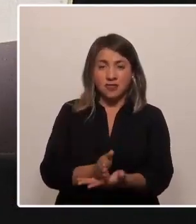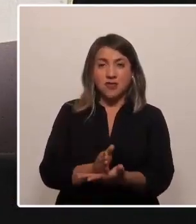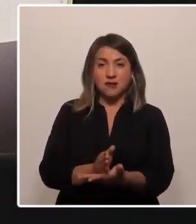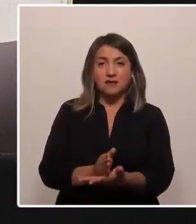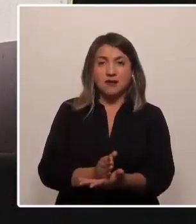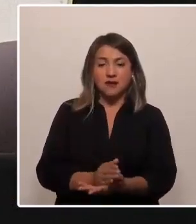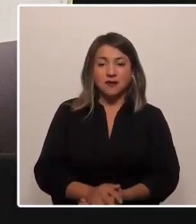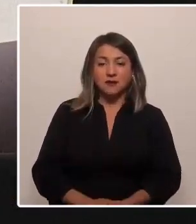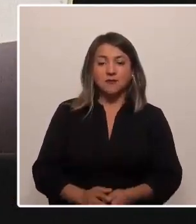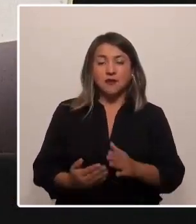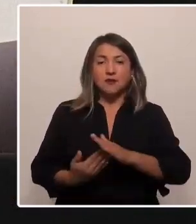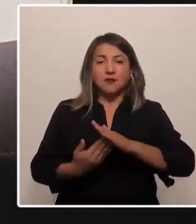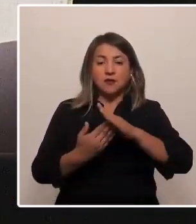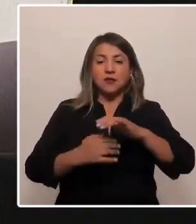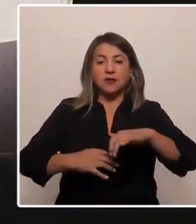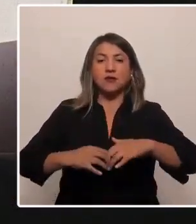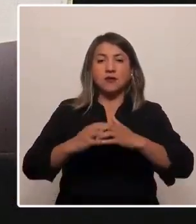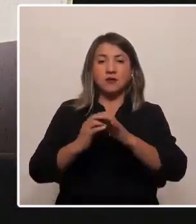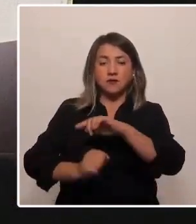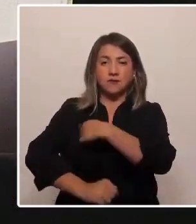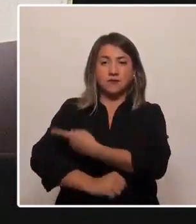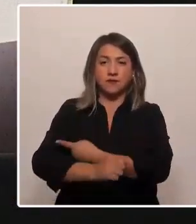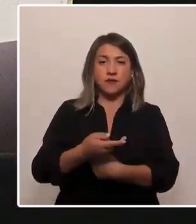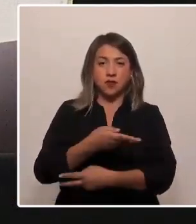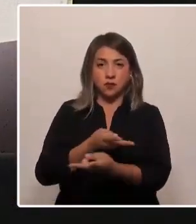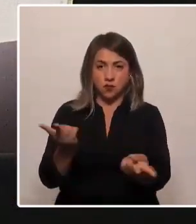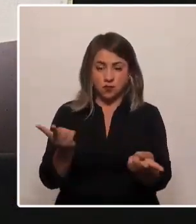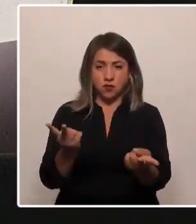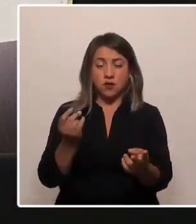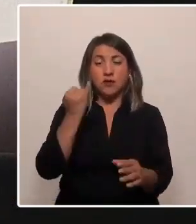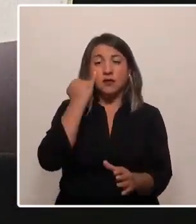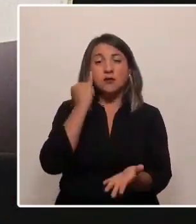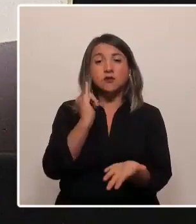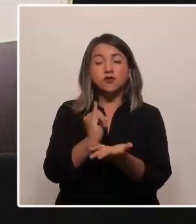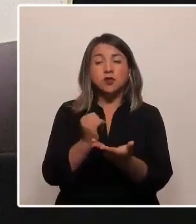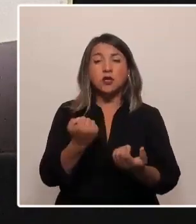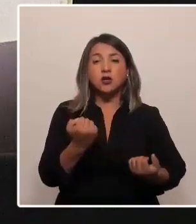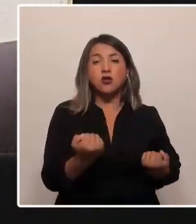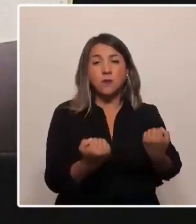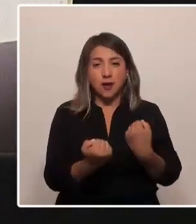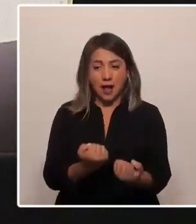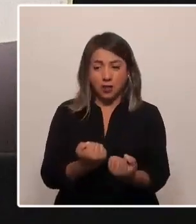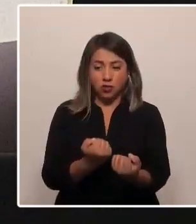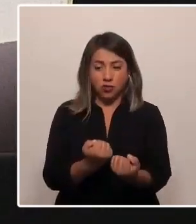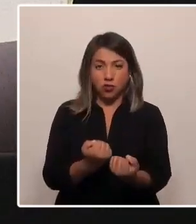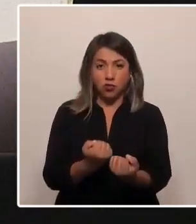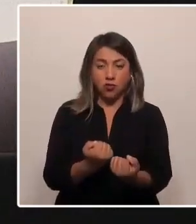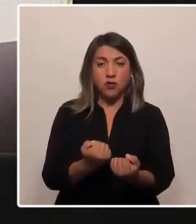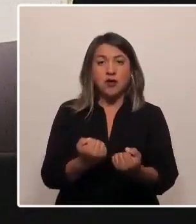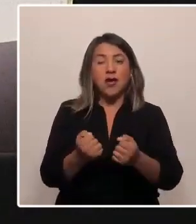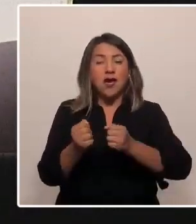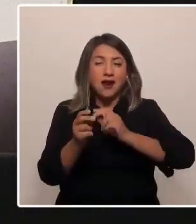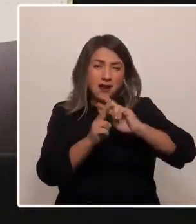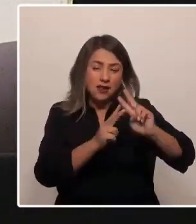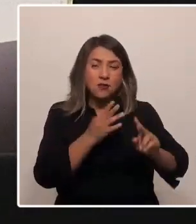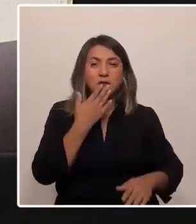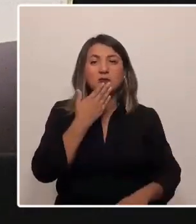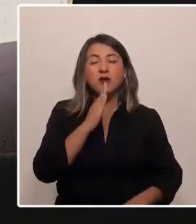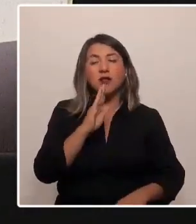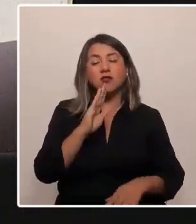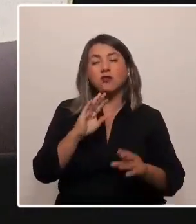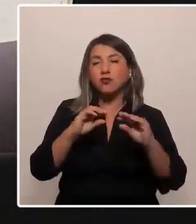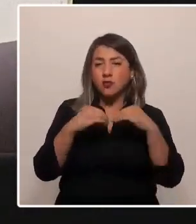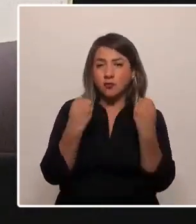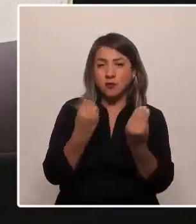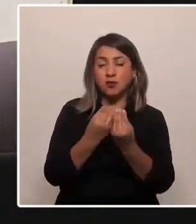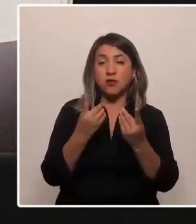Ese debe ser el pilar del fortalecimiento de lo público. Instituciones cooperando unas con otras, perfeccionando y mejorando de forma armónica y